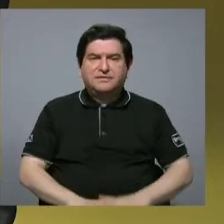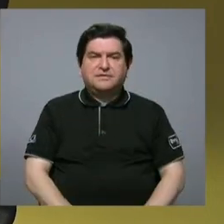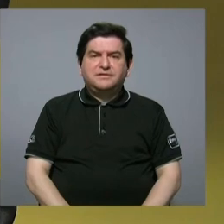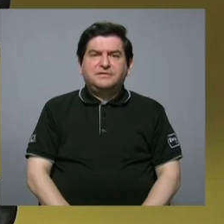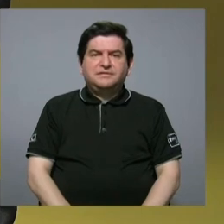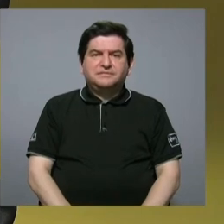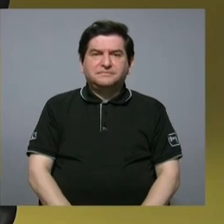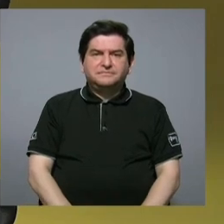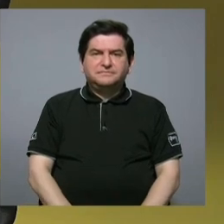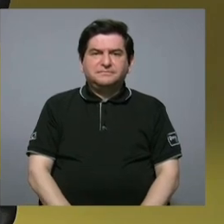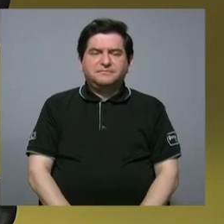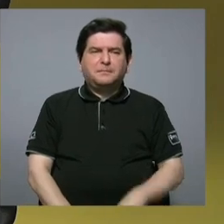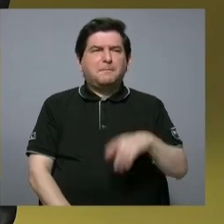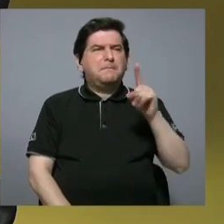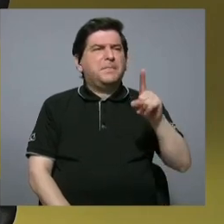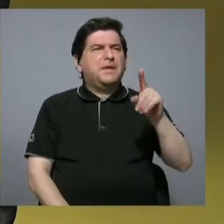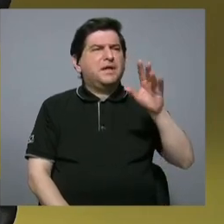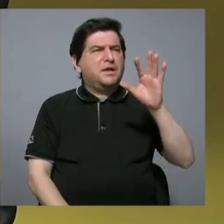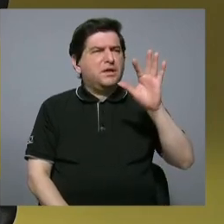en